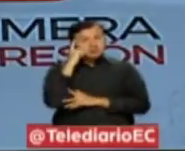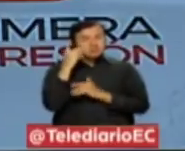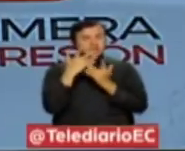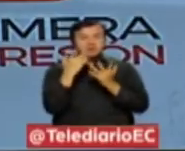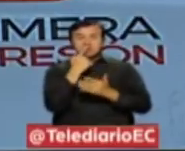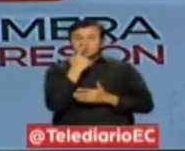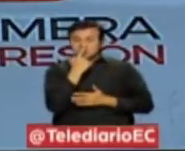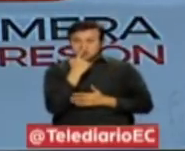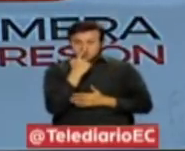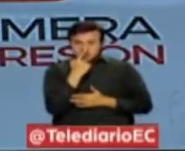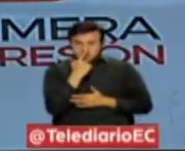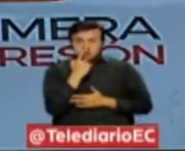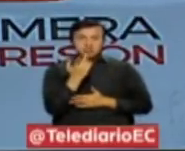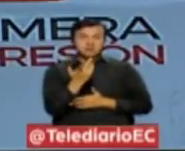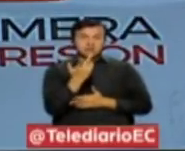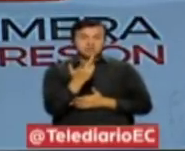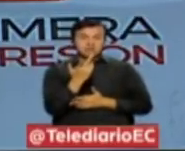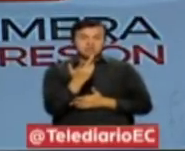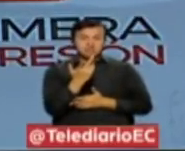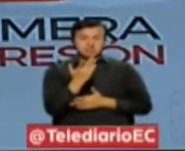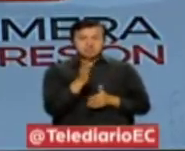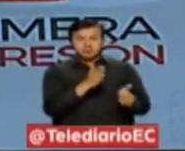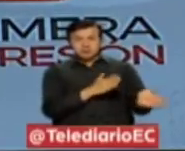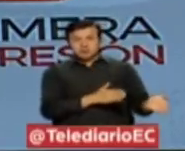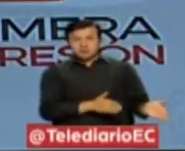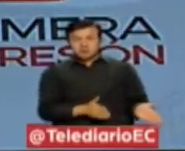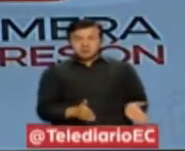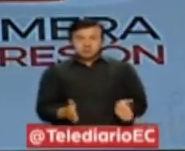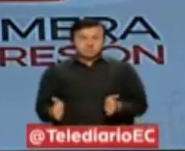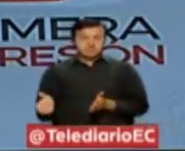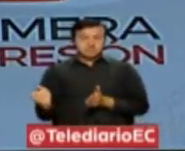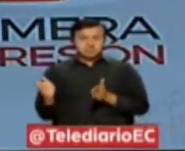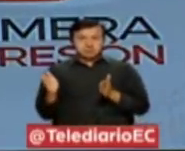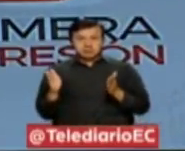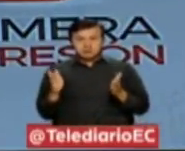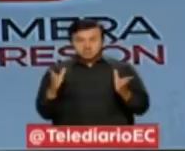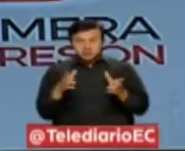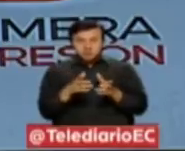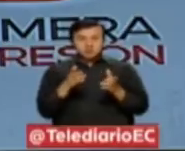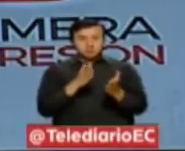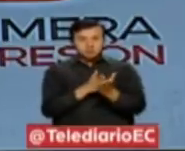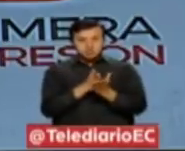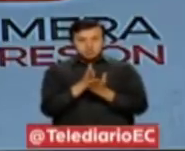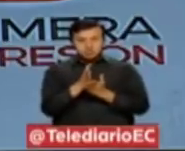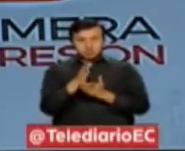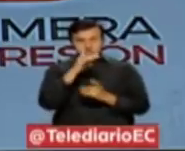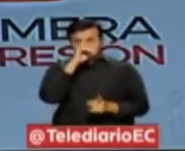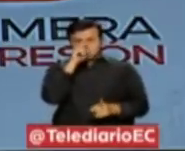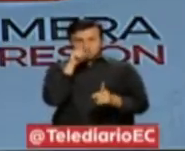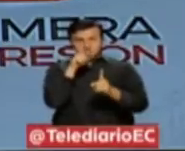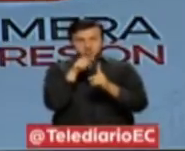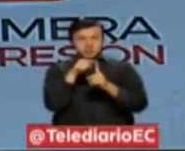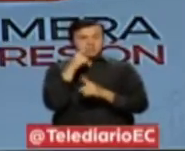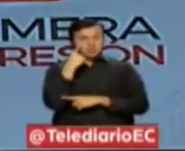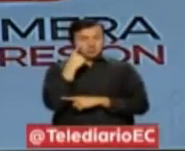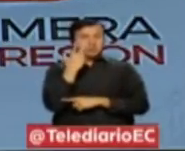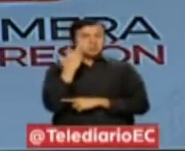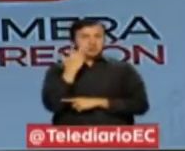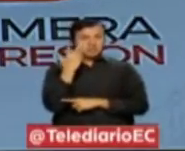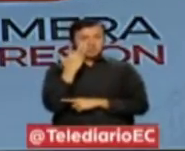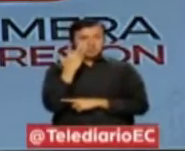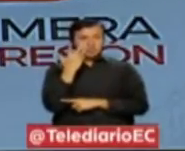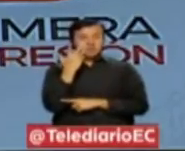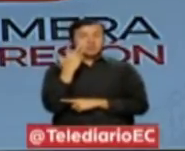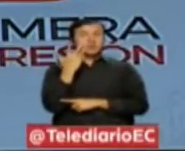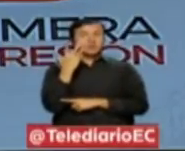los intereses de sus grupos, y todos apuntalar hacia un camino y hacia una meta que sea favorable para el